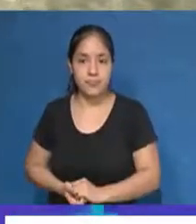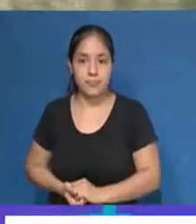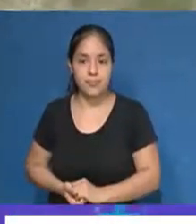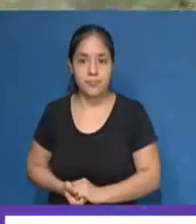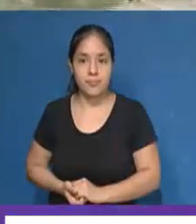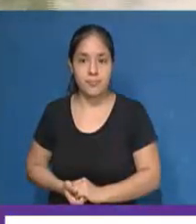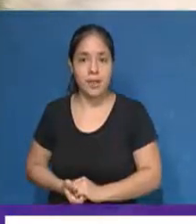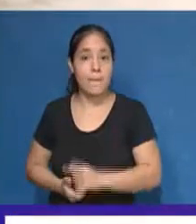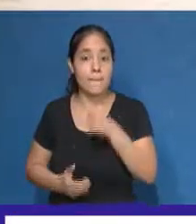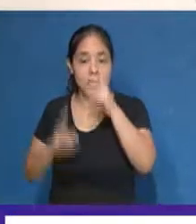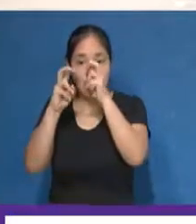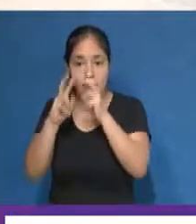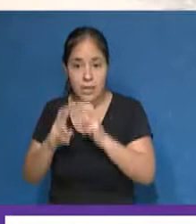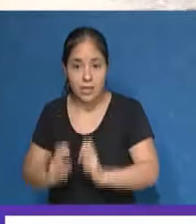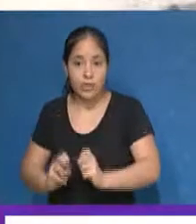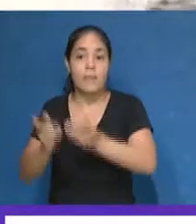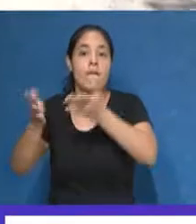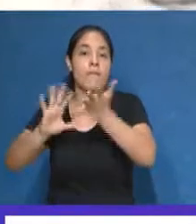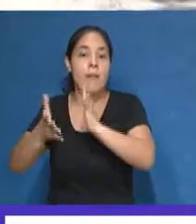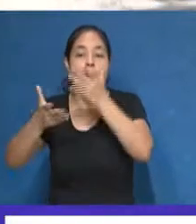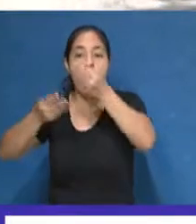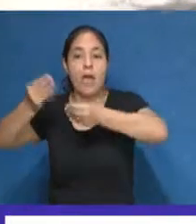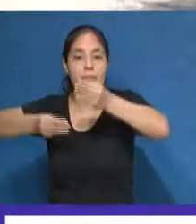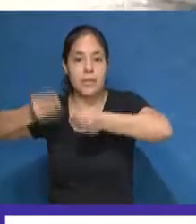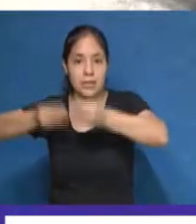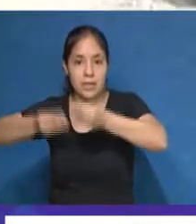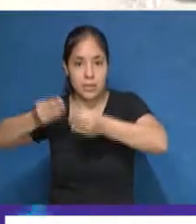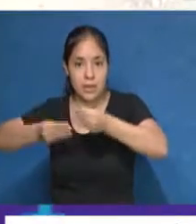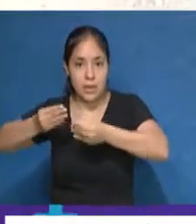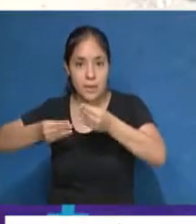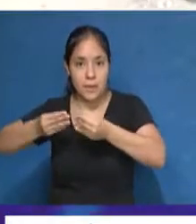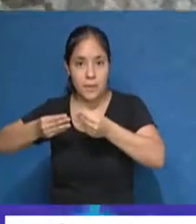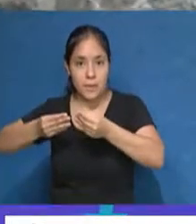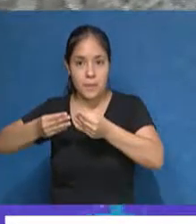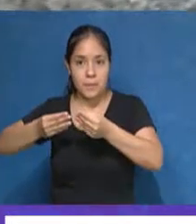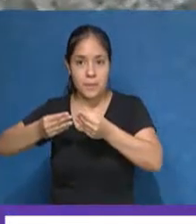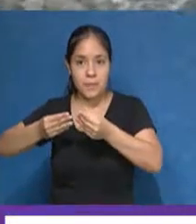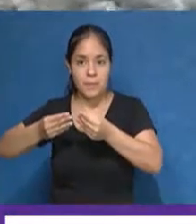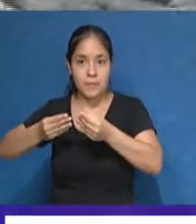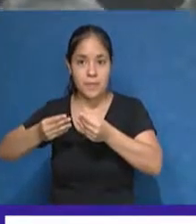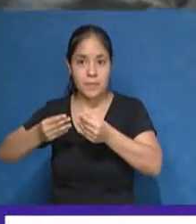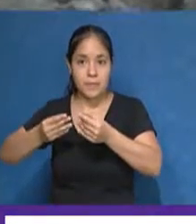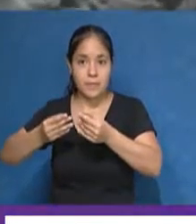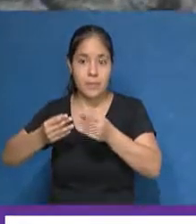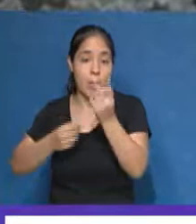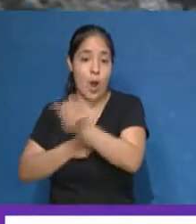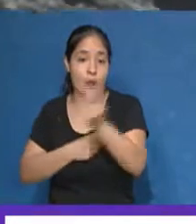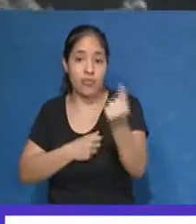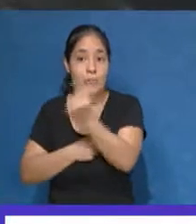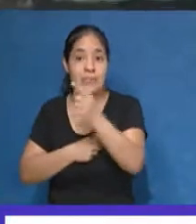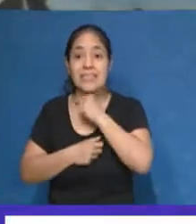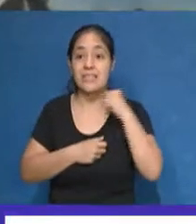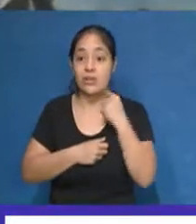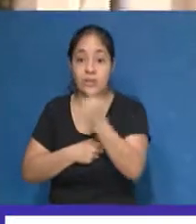una investigación administrativa que se les ha llevado adelante a estos dos sacerdotes